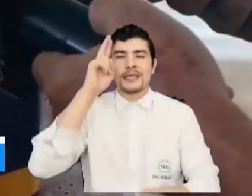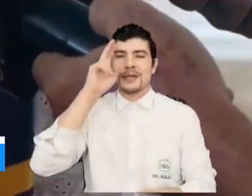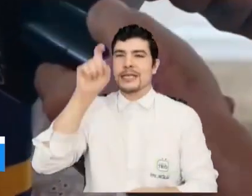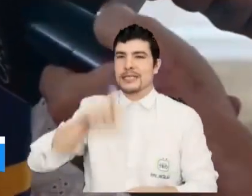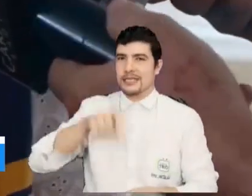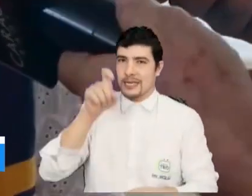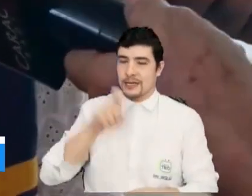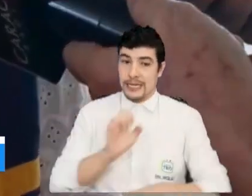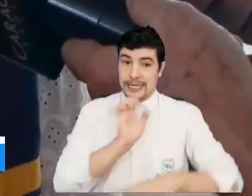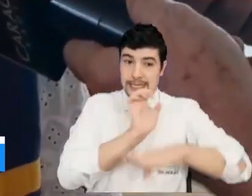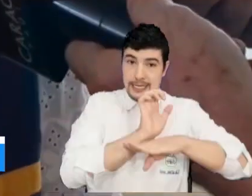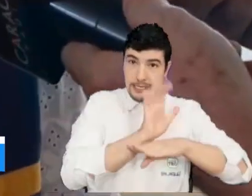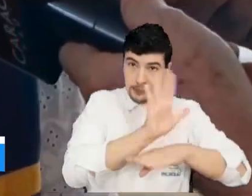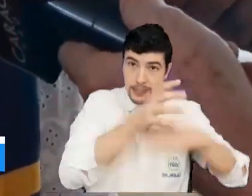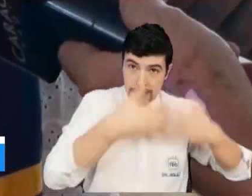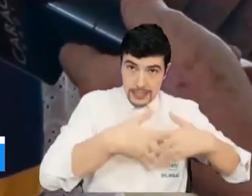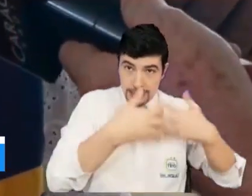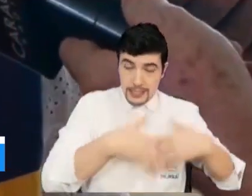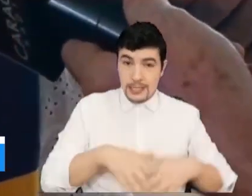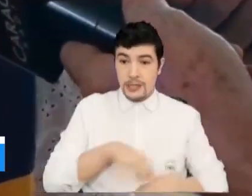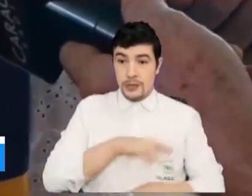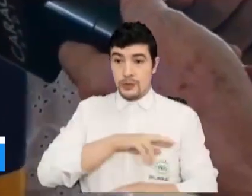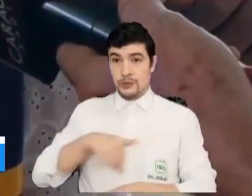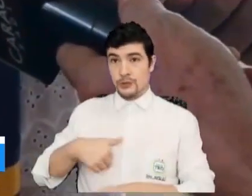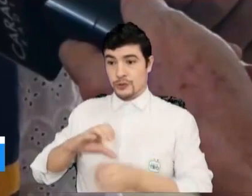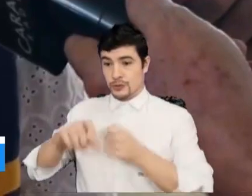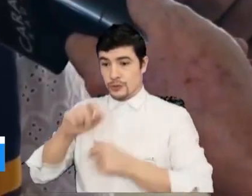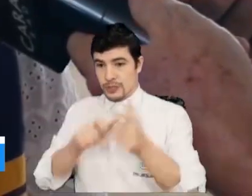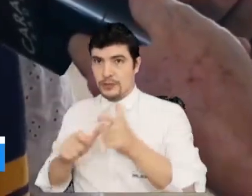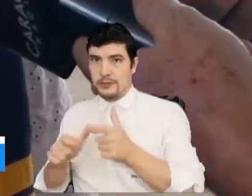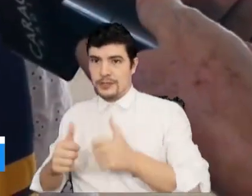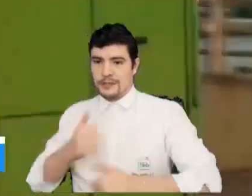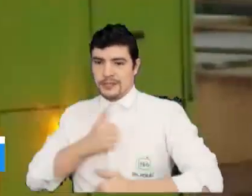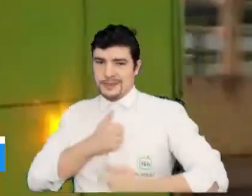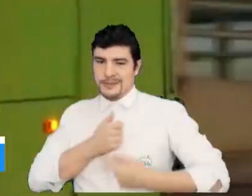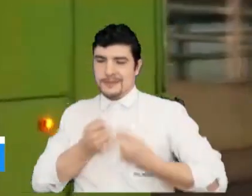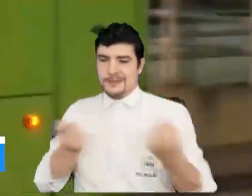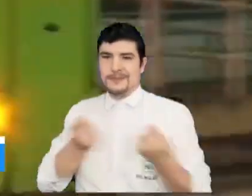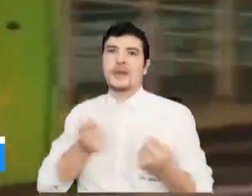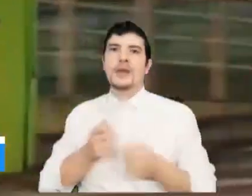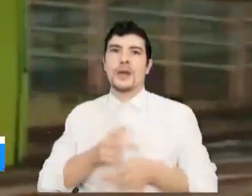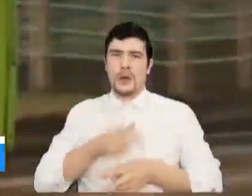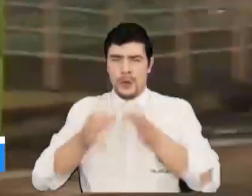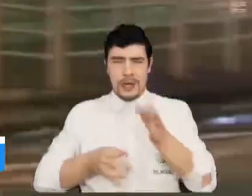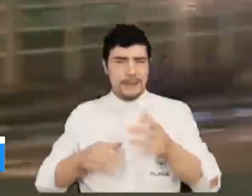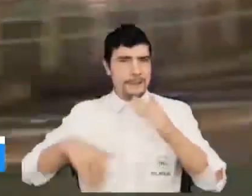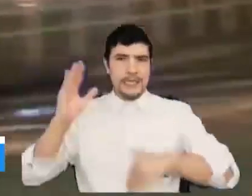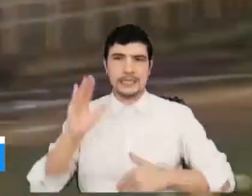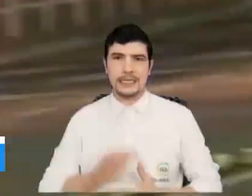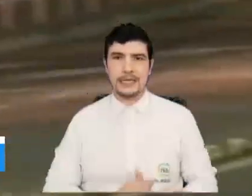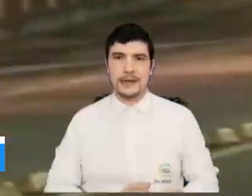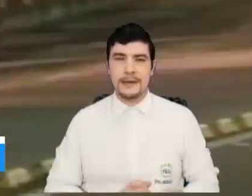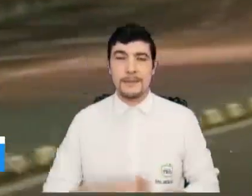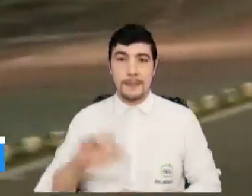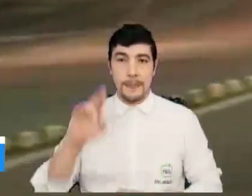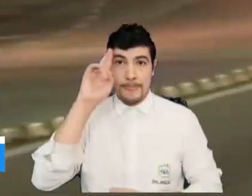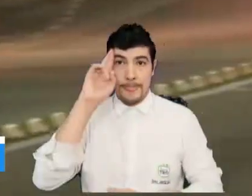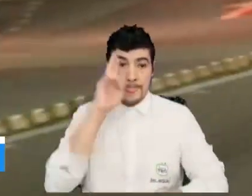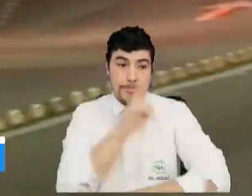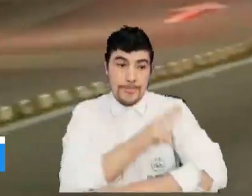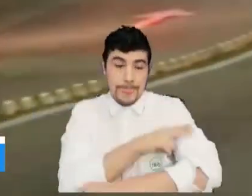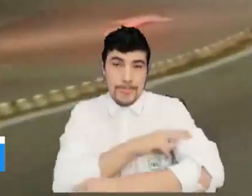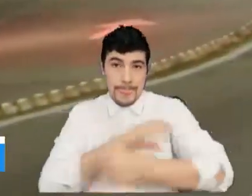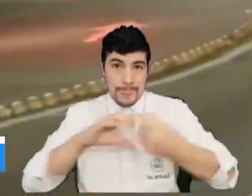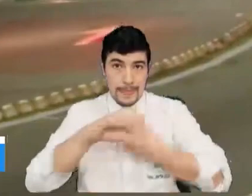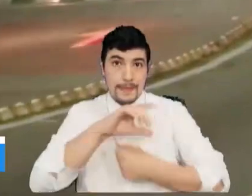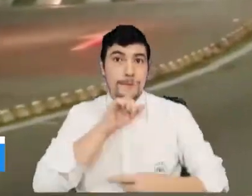como nosotros tomemos las medidas necesarias de salubridad. La personera de la ciudad además informó que están a la espera